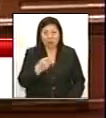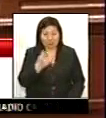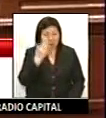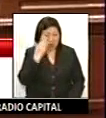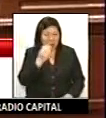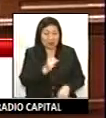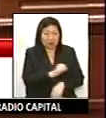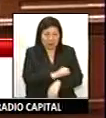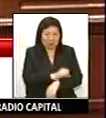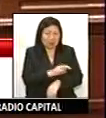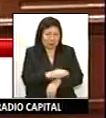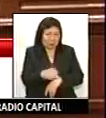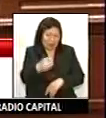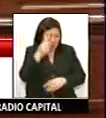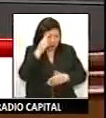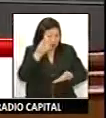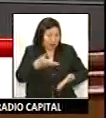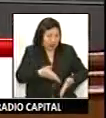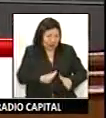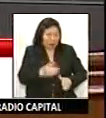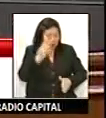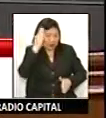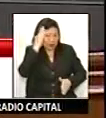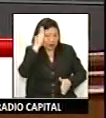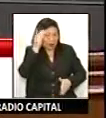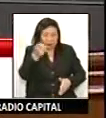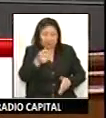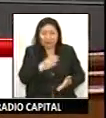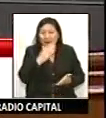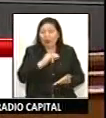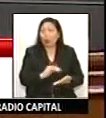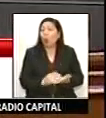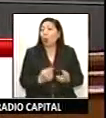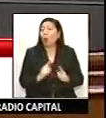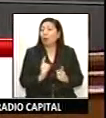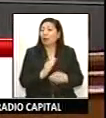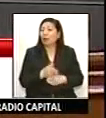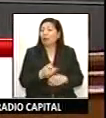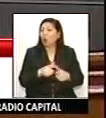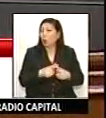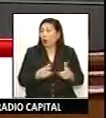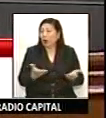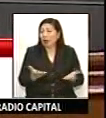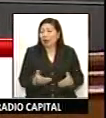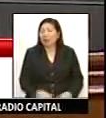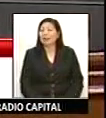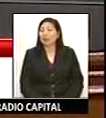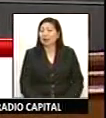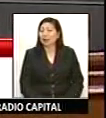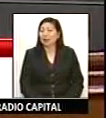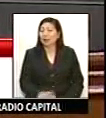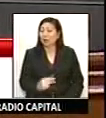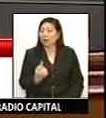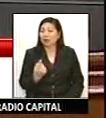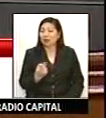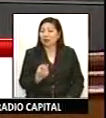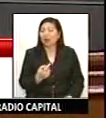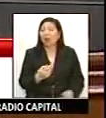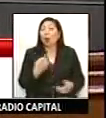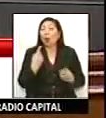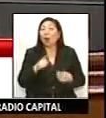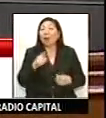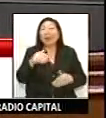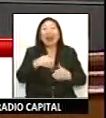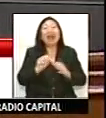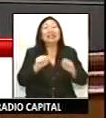Martín y sabe la realidad. Y todos estos colegas se sabe cuando uno se llega a los lugares de nuestros votantes, no solamente en hora de campaña.